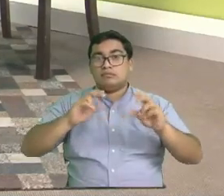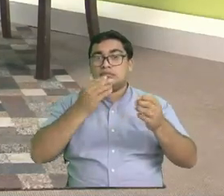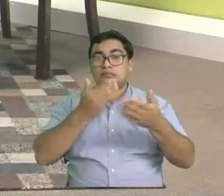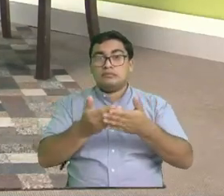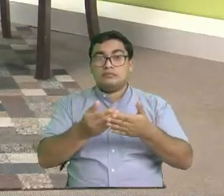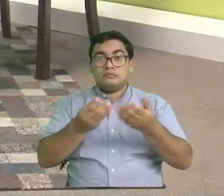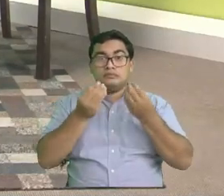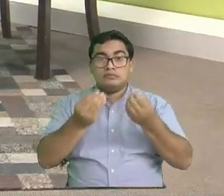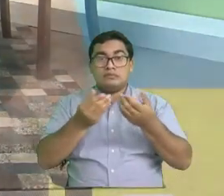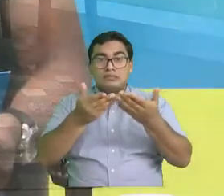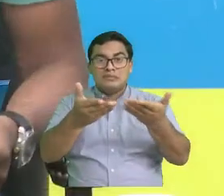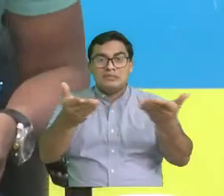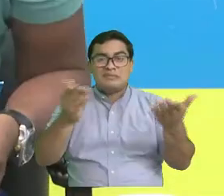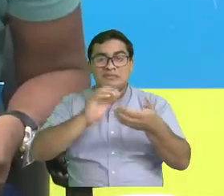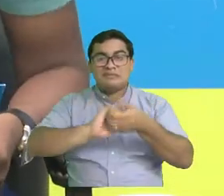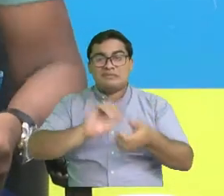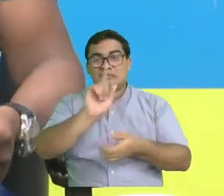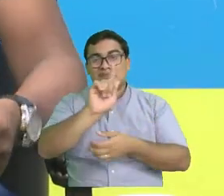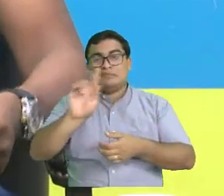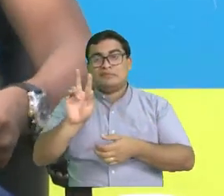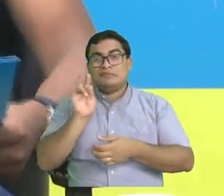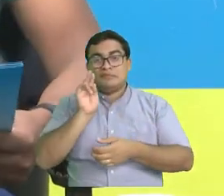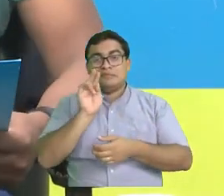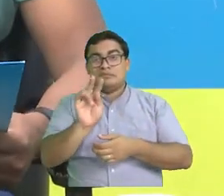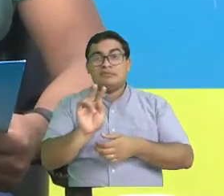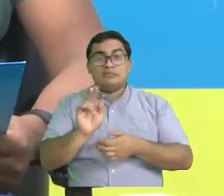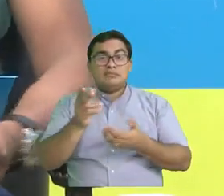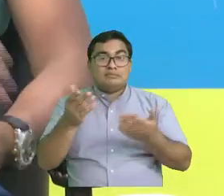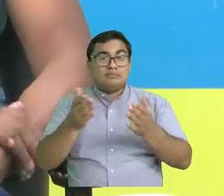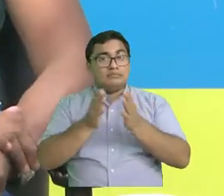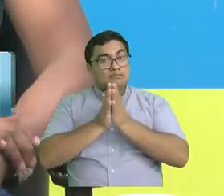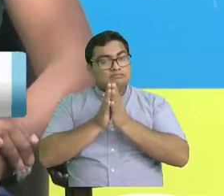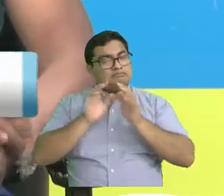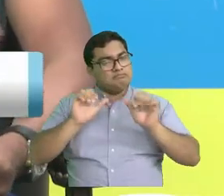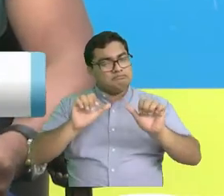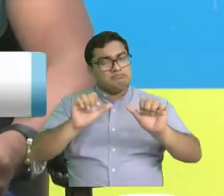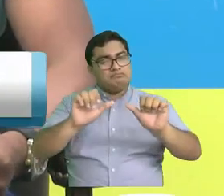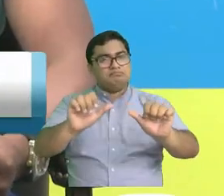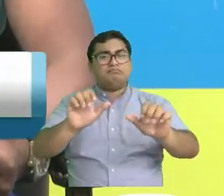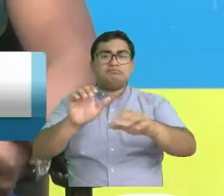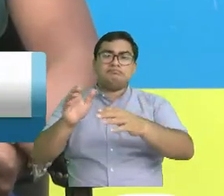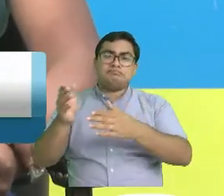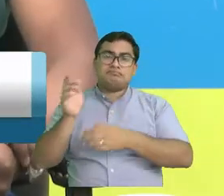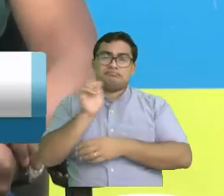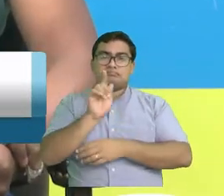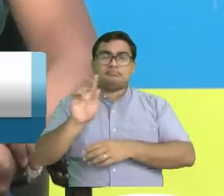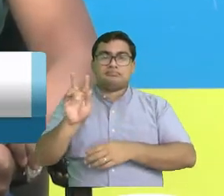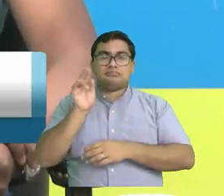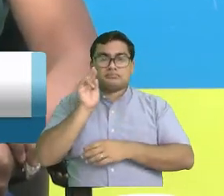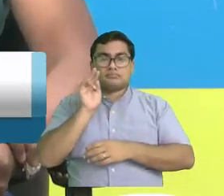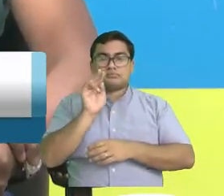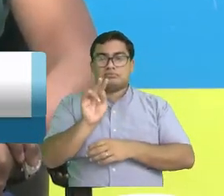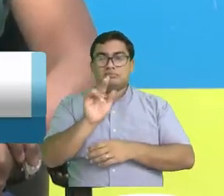Gracias. Muchas gracias a usted, amigo televidente, por su sintonía. Le invitamos a que continúe en